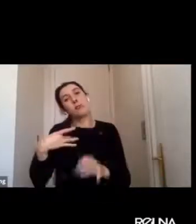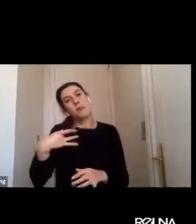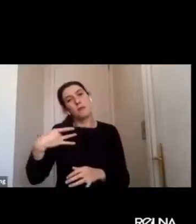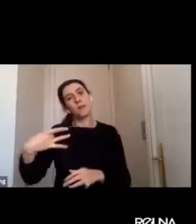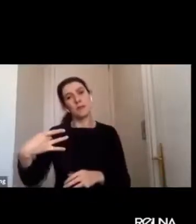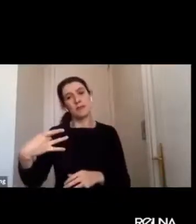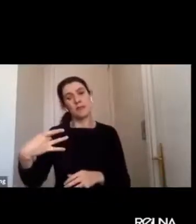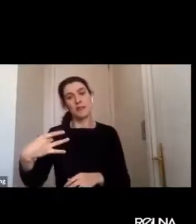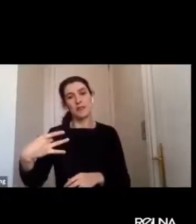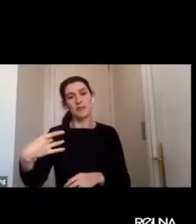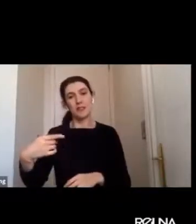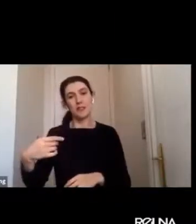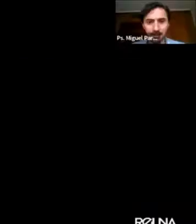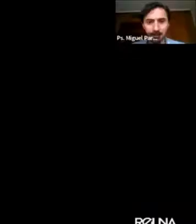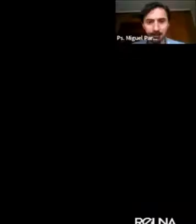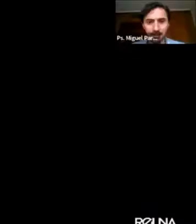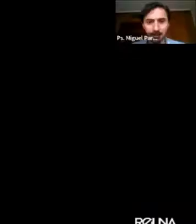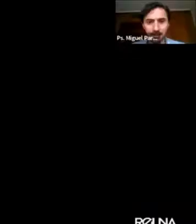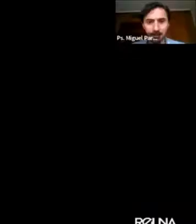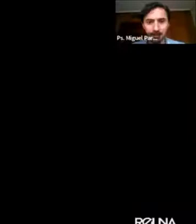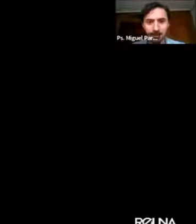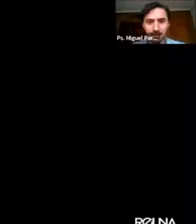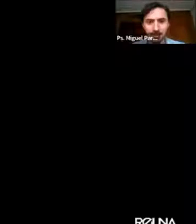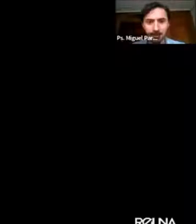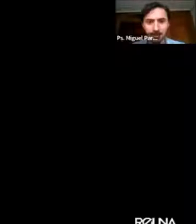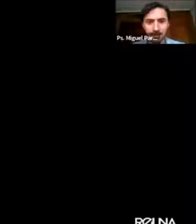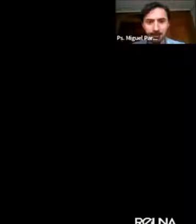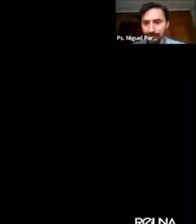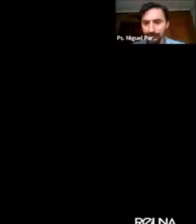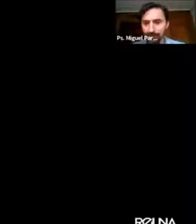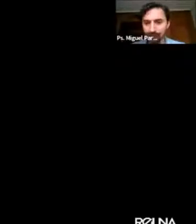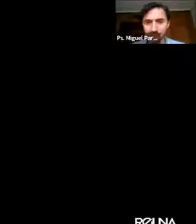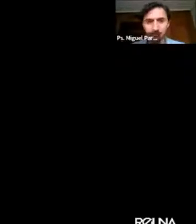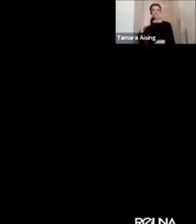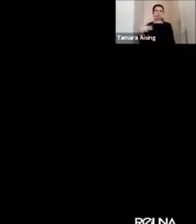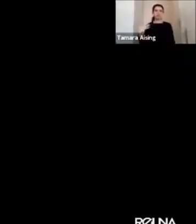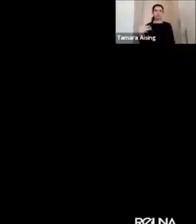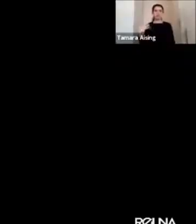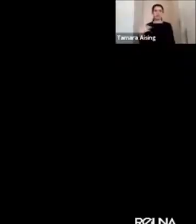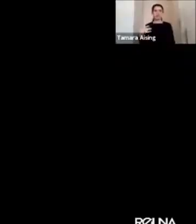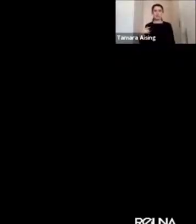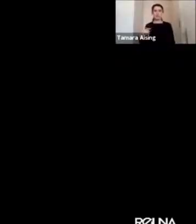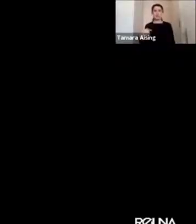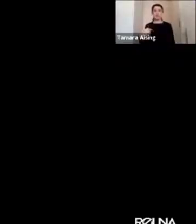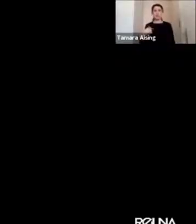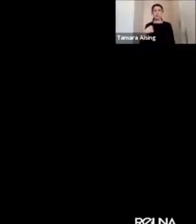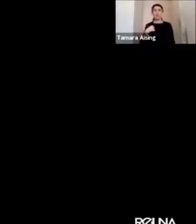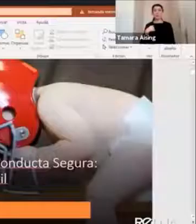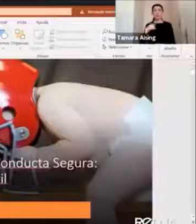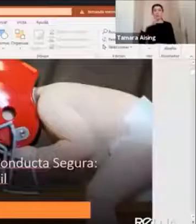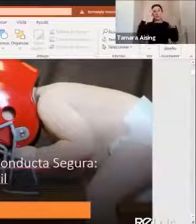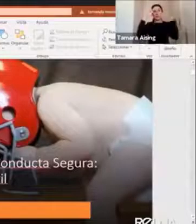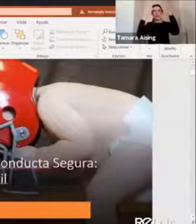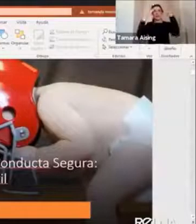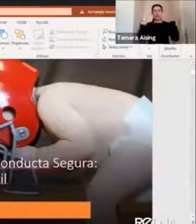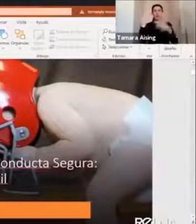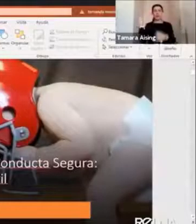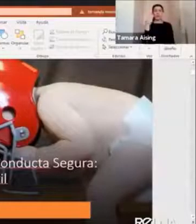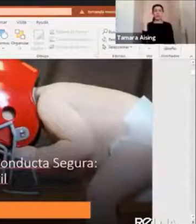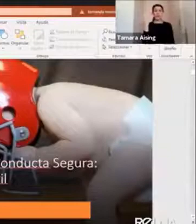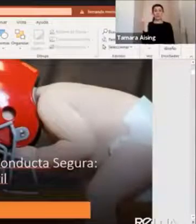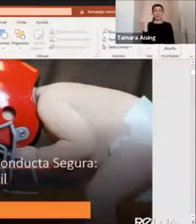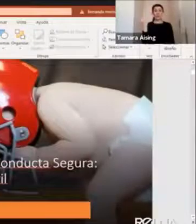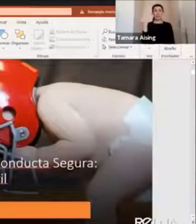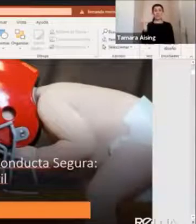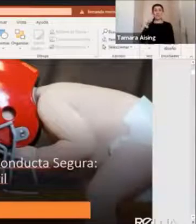Creo que esto es un tema re importante. Yo me desempeño como psicólogo de emergencias en